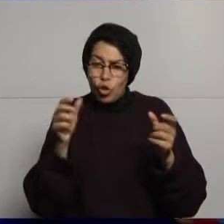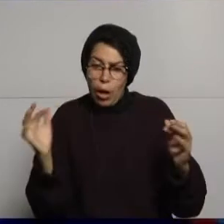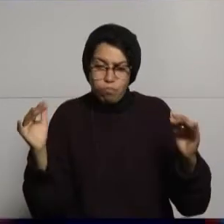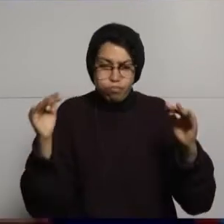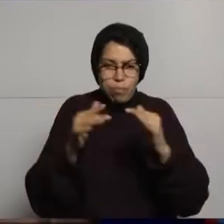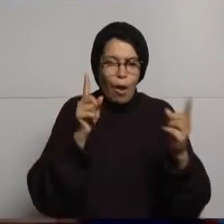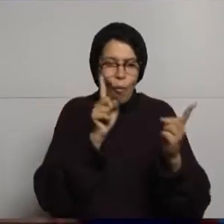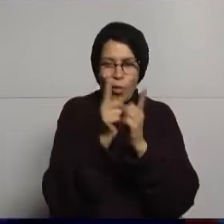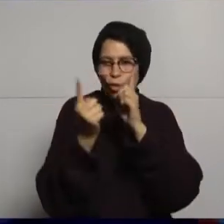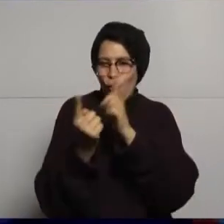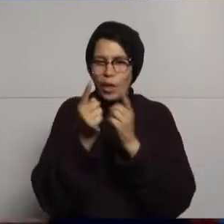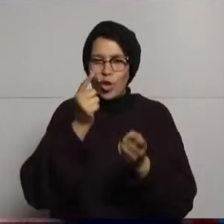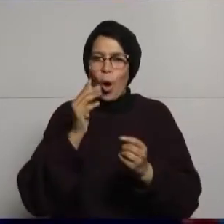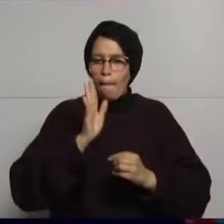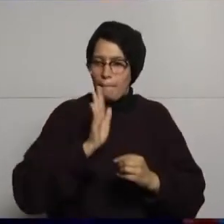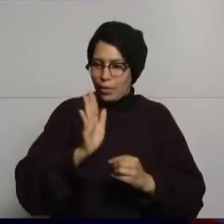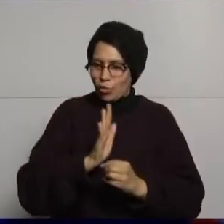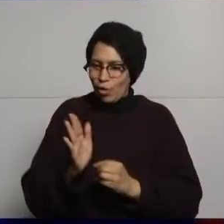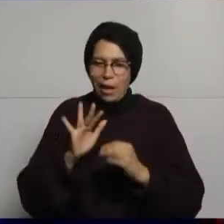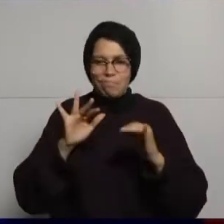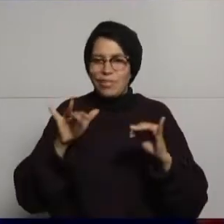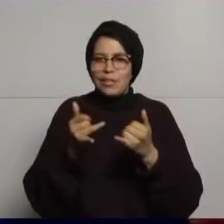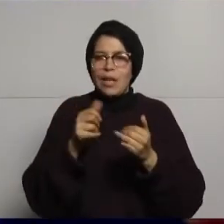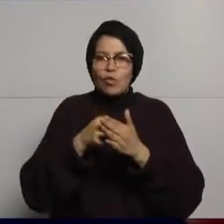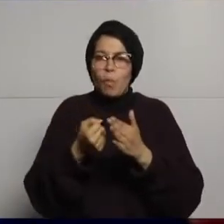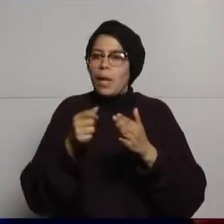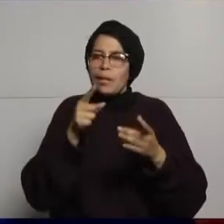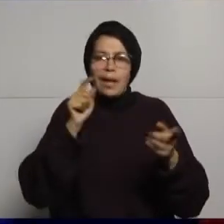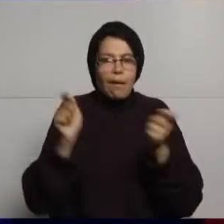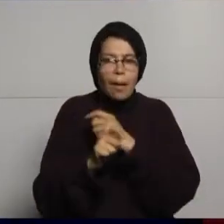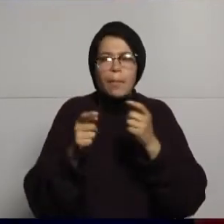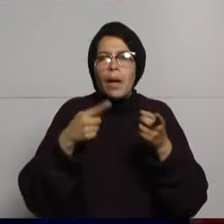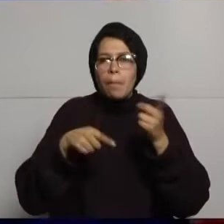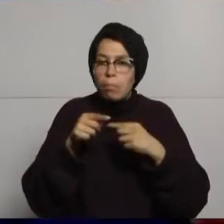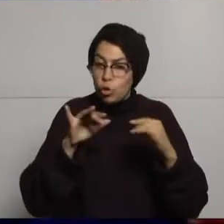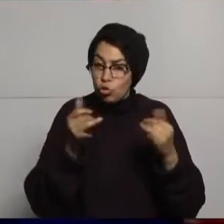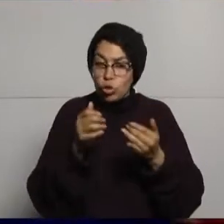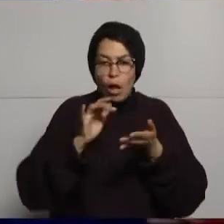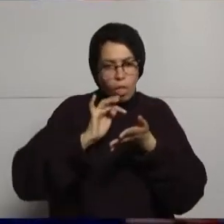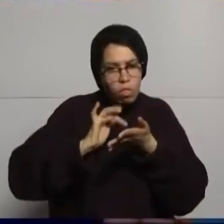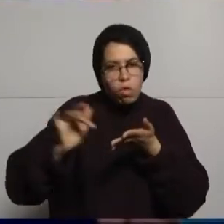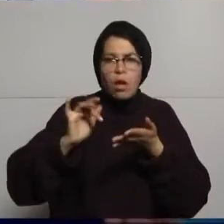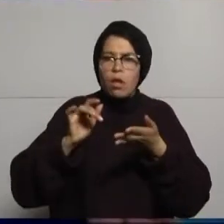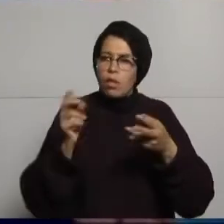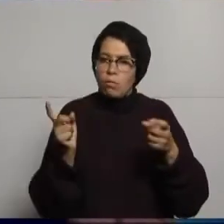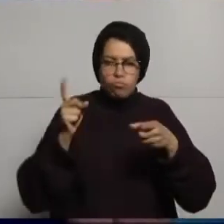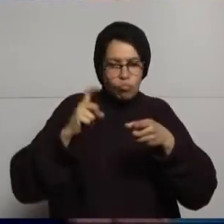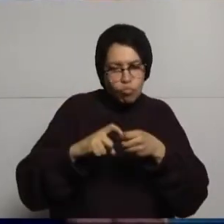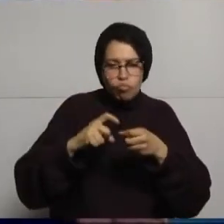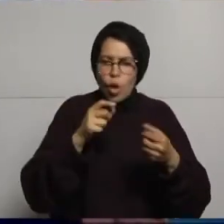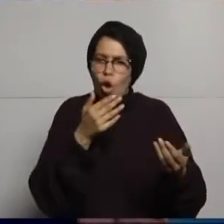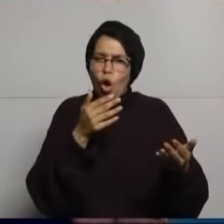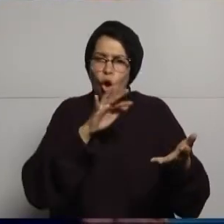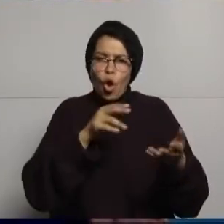otras maneras y luego, si quieren, en una segunda ronda muestro un par de cosas que quiero compartir con ustedes. Pero hay un tercer nivel y es...